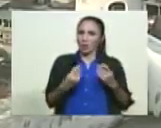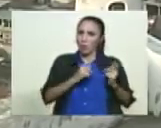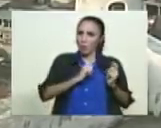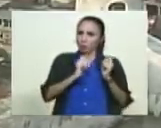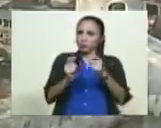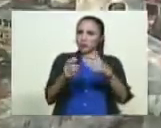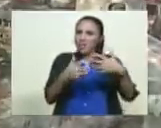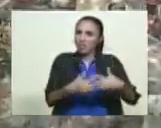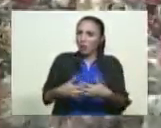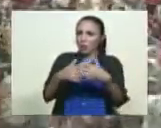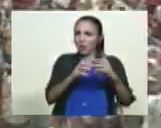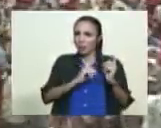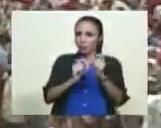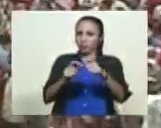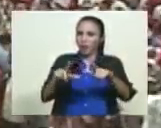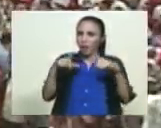Guaira?